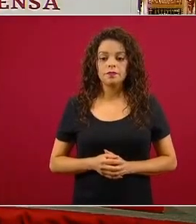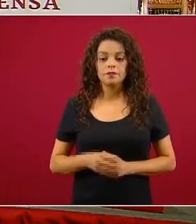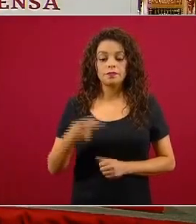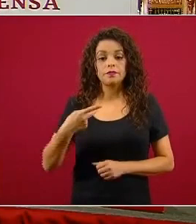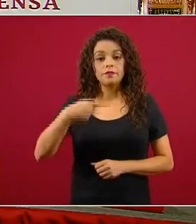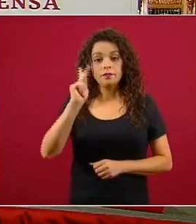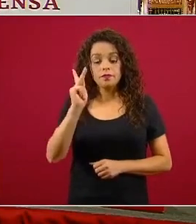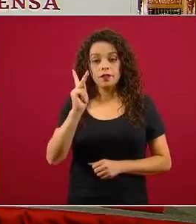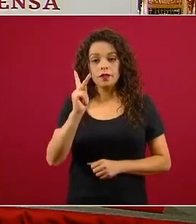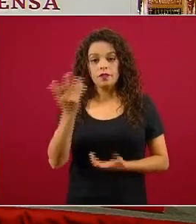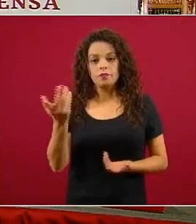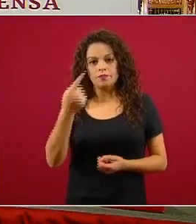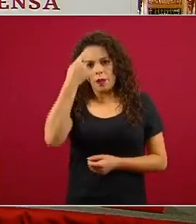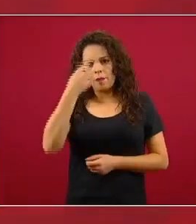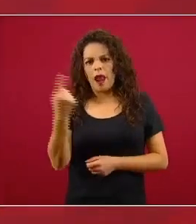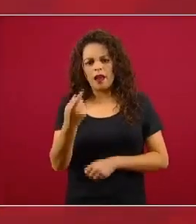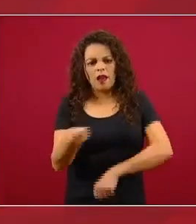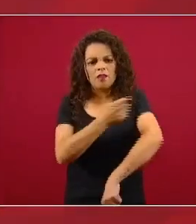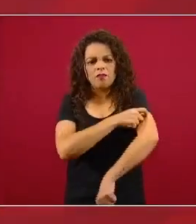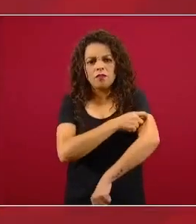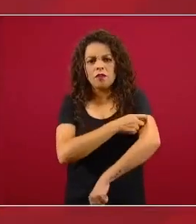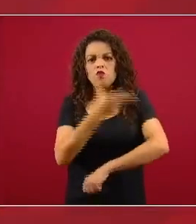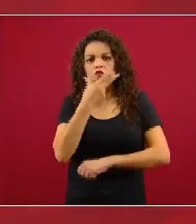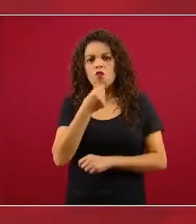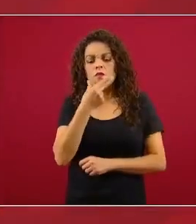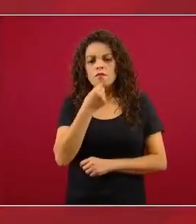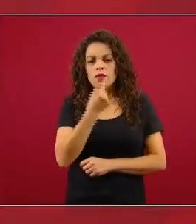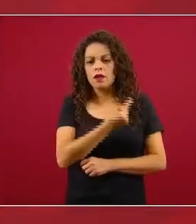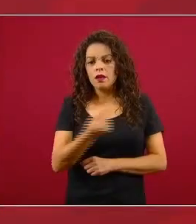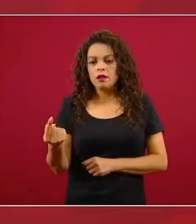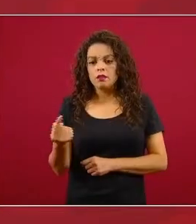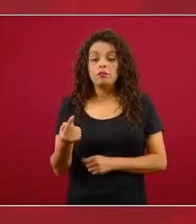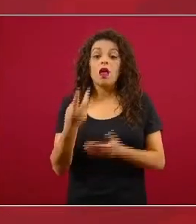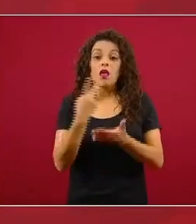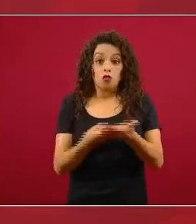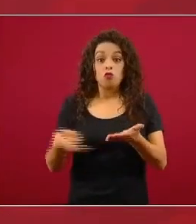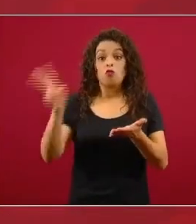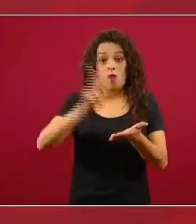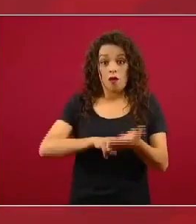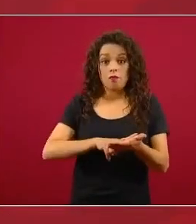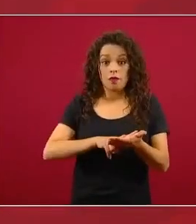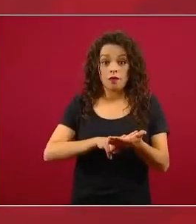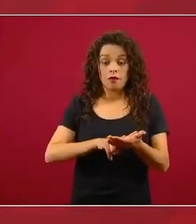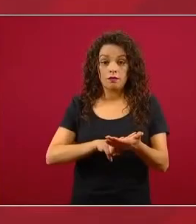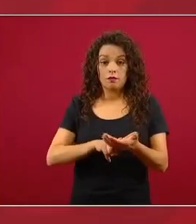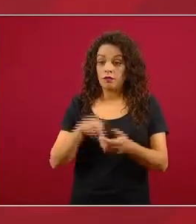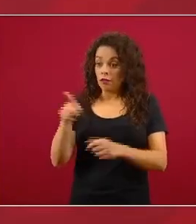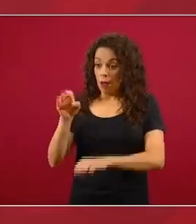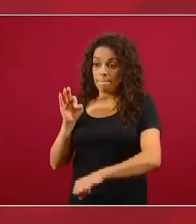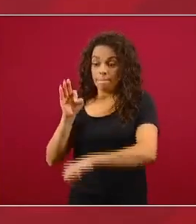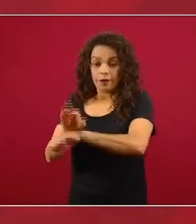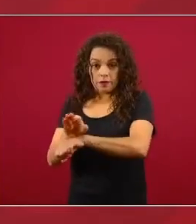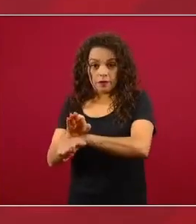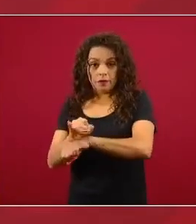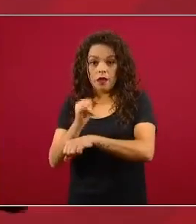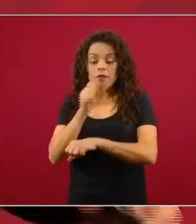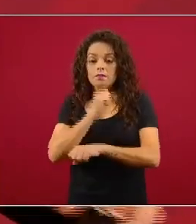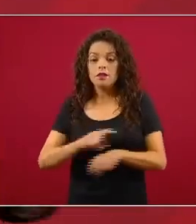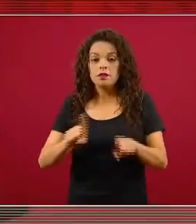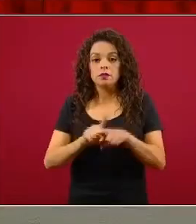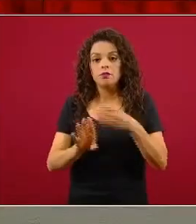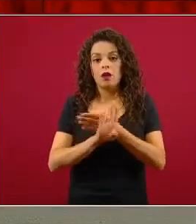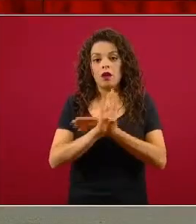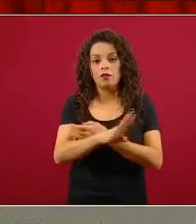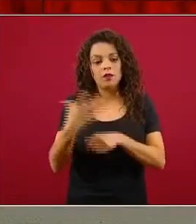de vacunar a varones también sería doble: protegerles a ellos mismos y también evitar